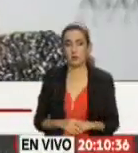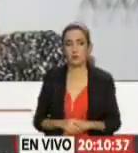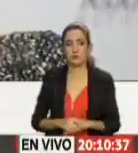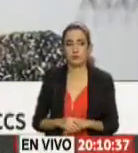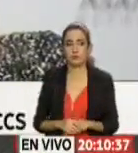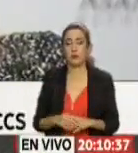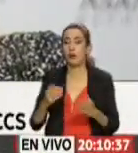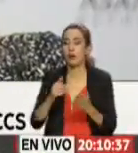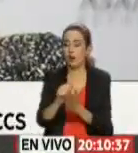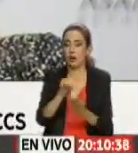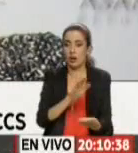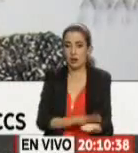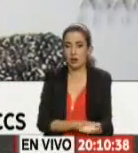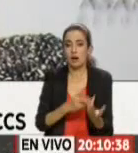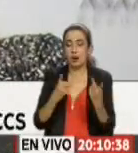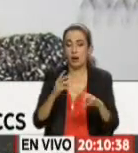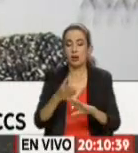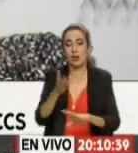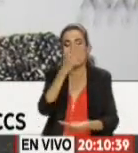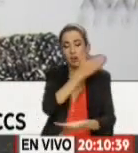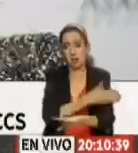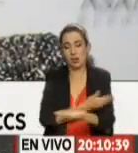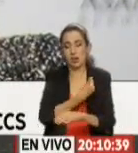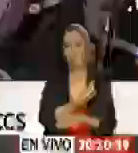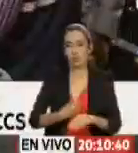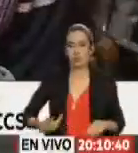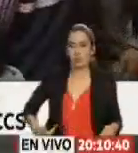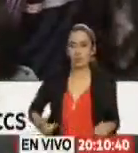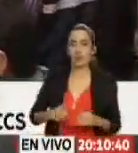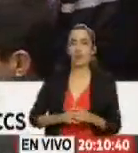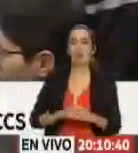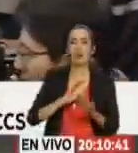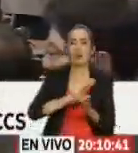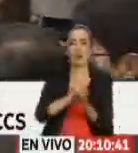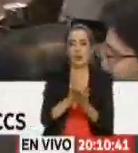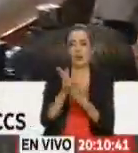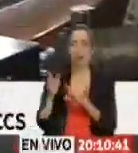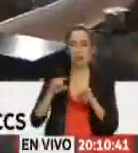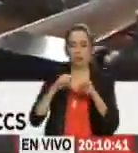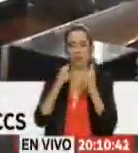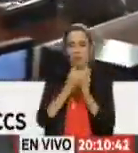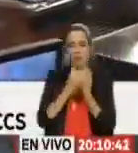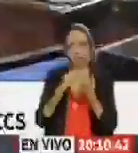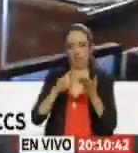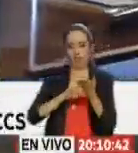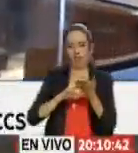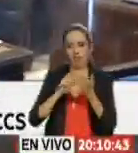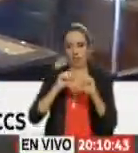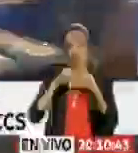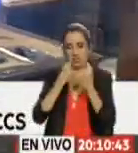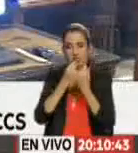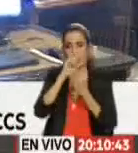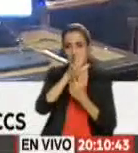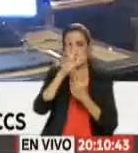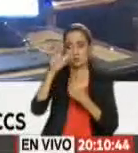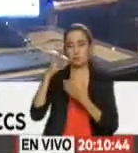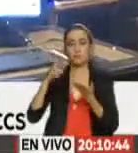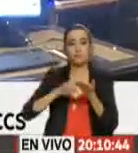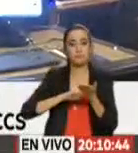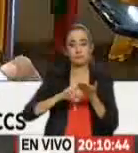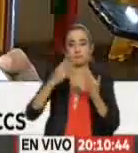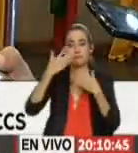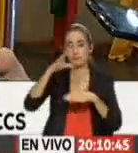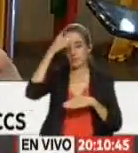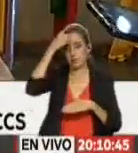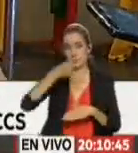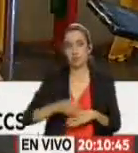Existe otra propuesta presentada días atrás por la presidenta Cabezas. En Alianza País esperan tener un debate interno para llegar con una postura definida al